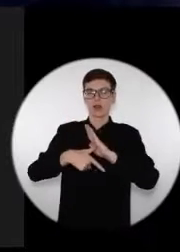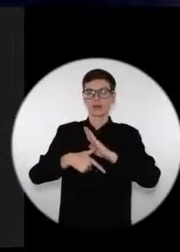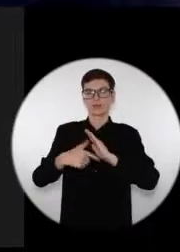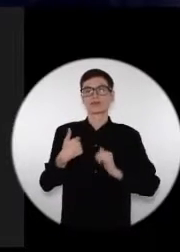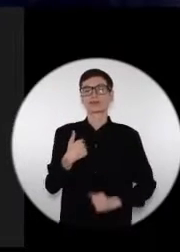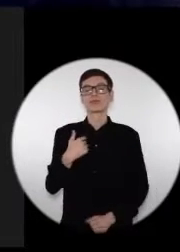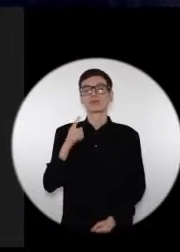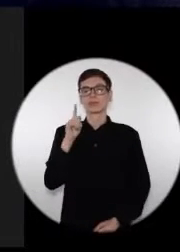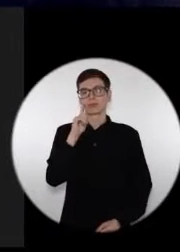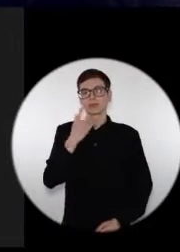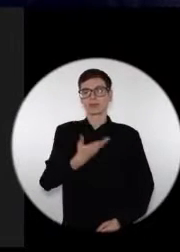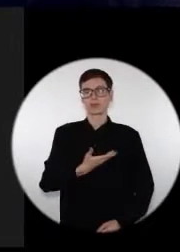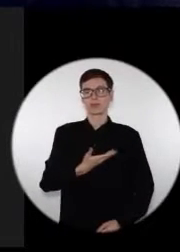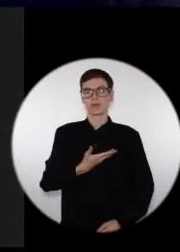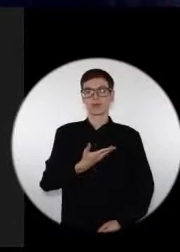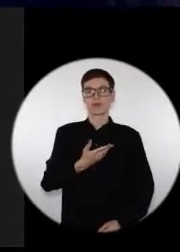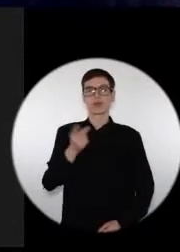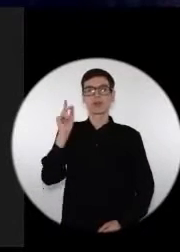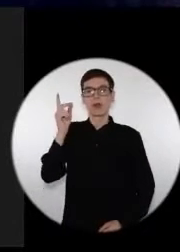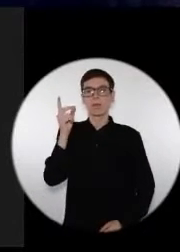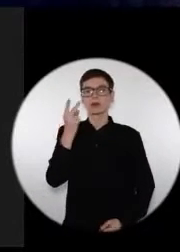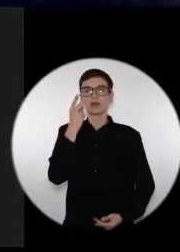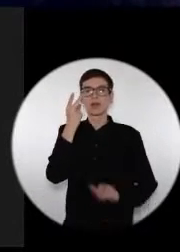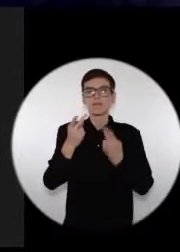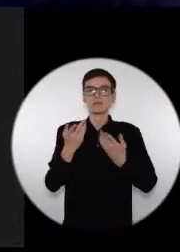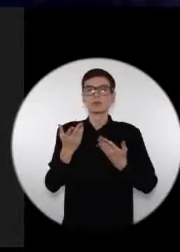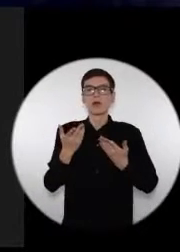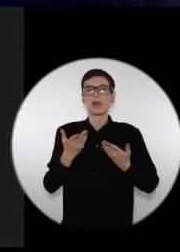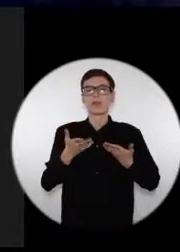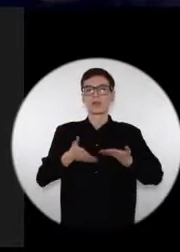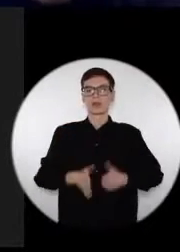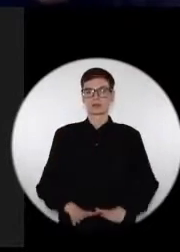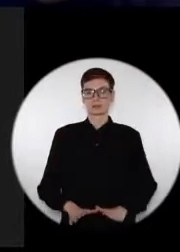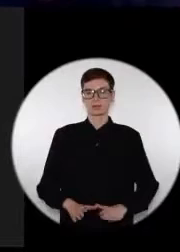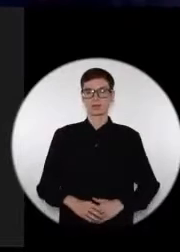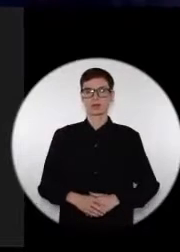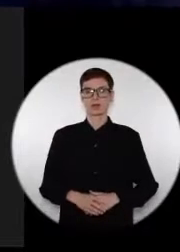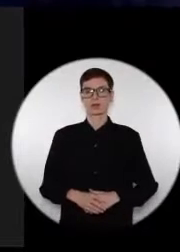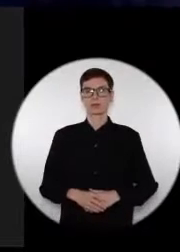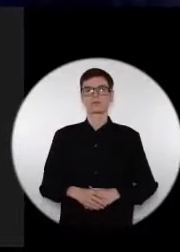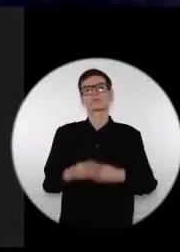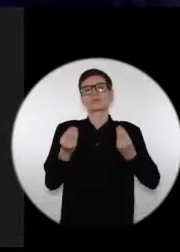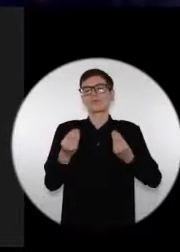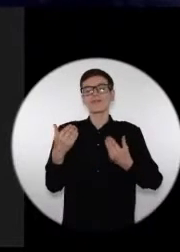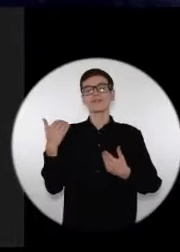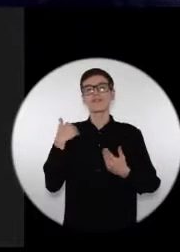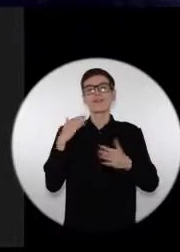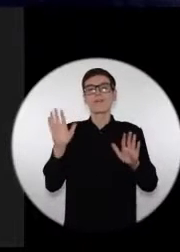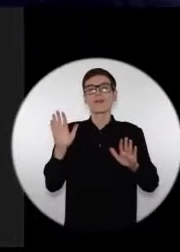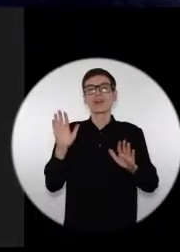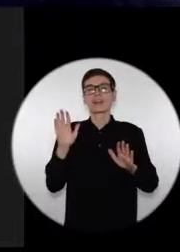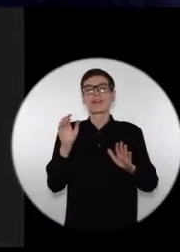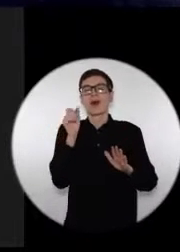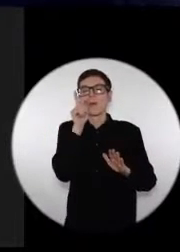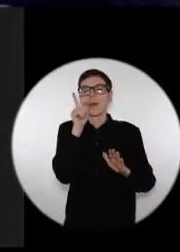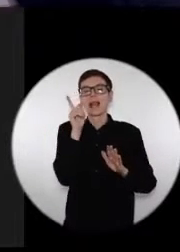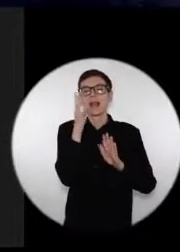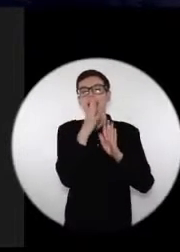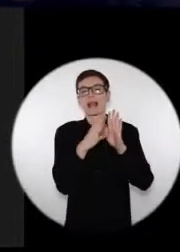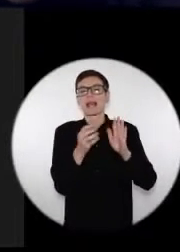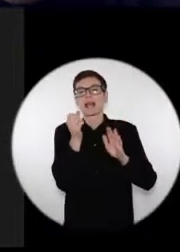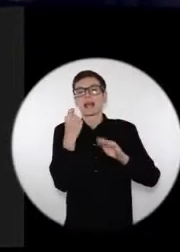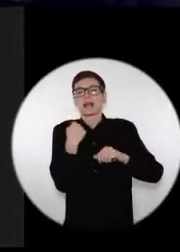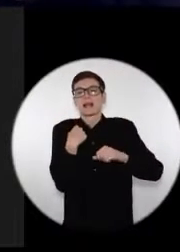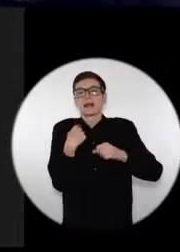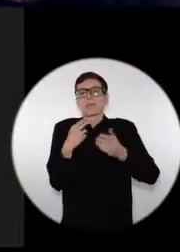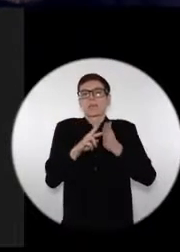soy una persona con discapacidad visual tengo una discapacidad visual de nacimiento bueno lo